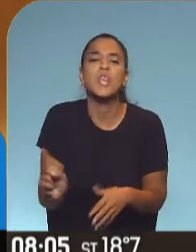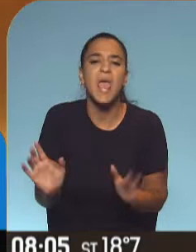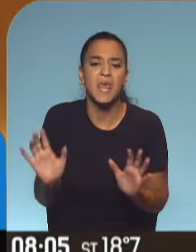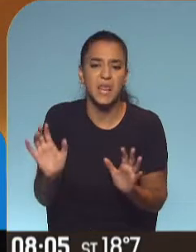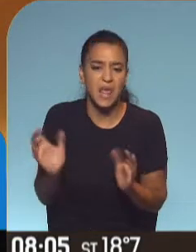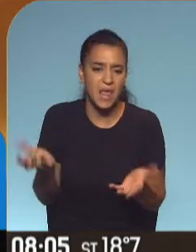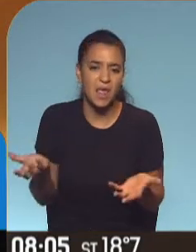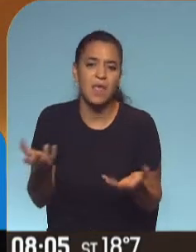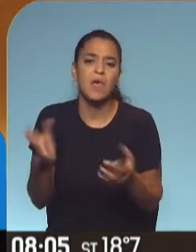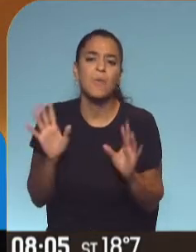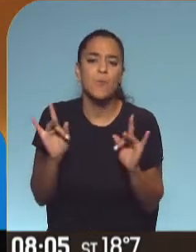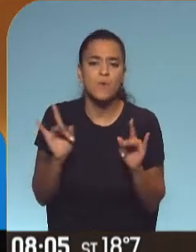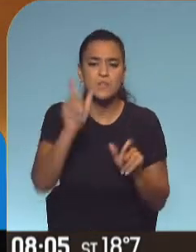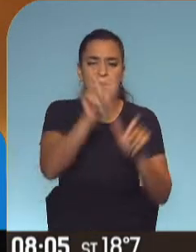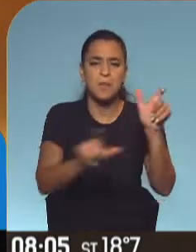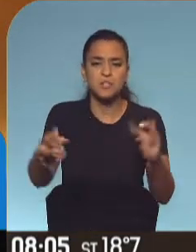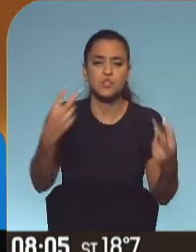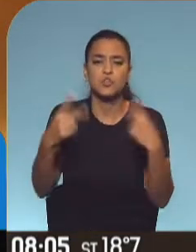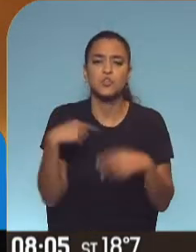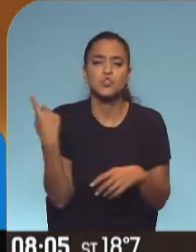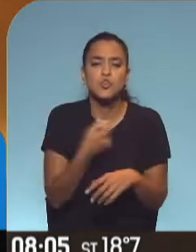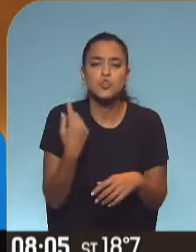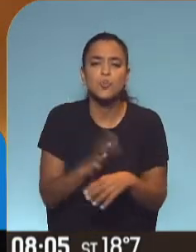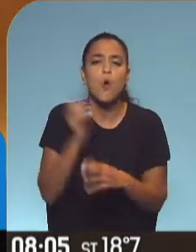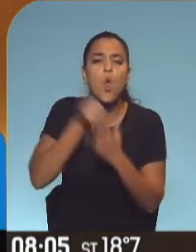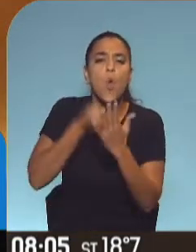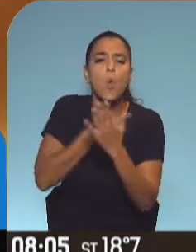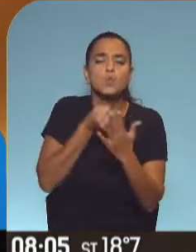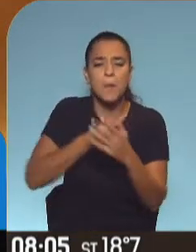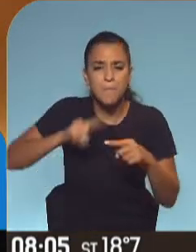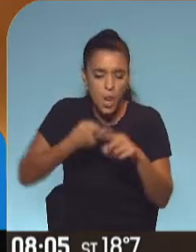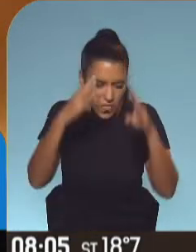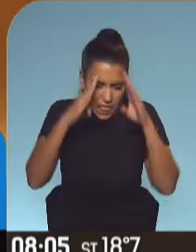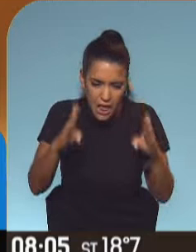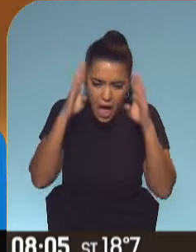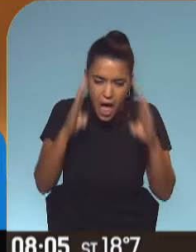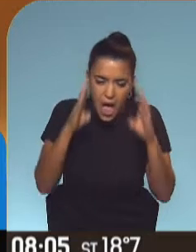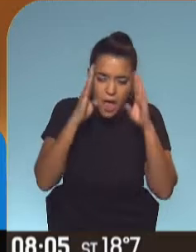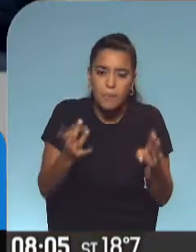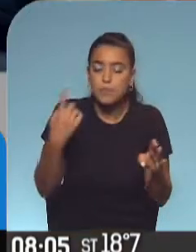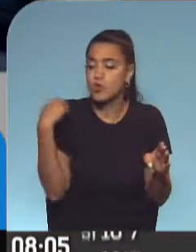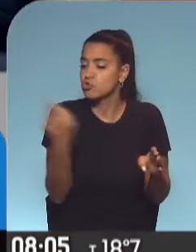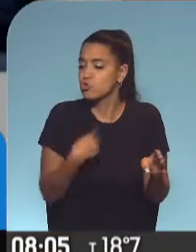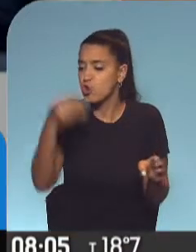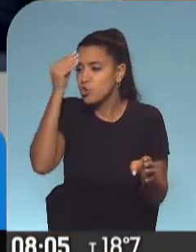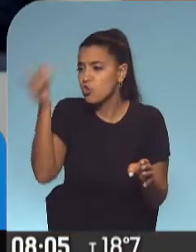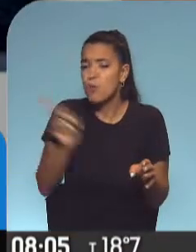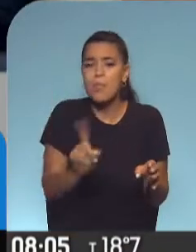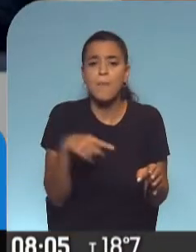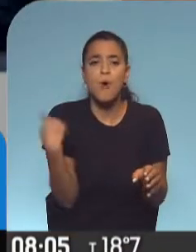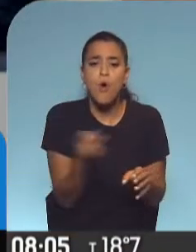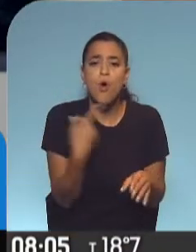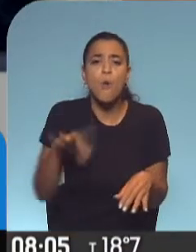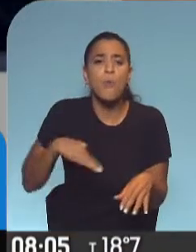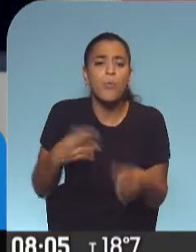veces difícil para los televidentes que estamos por ahí enfrascados en la lucha política y nos olvidamos que nosotros toda nuestra